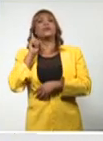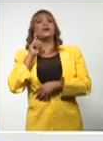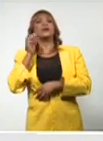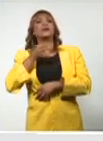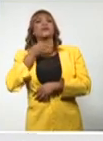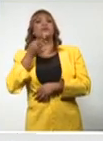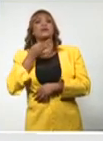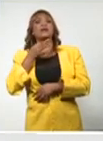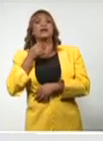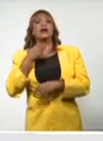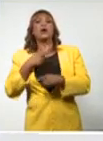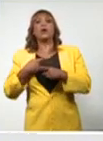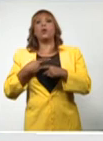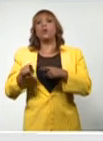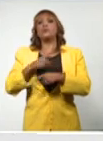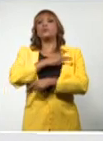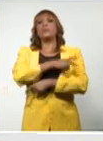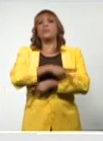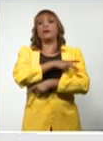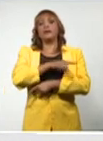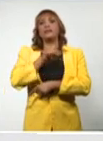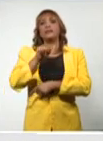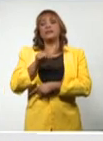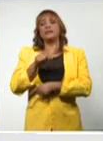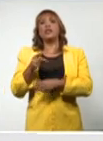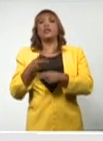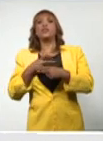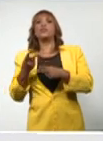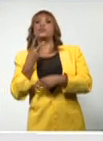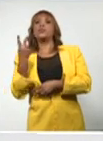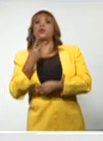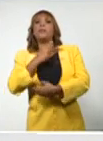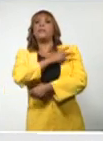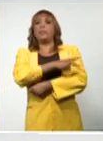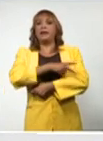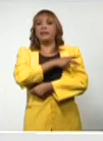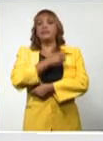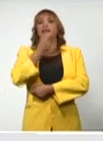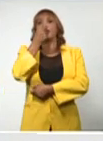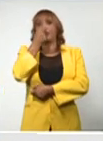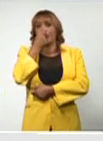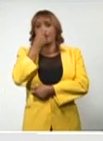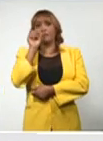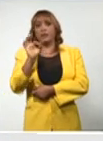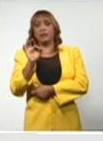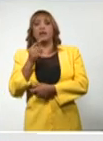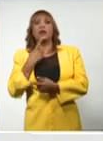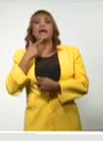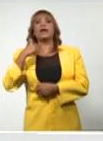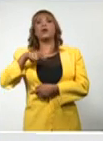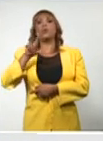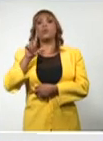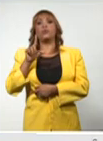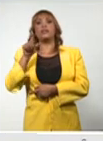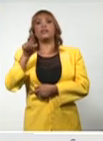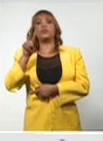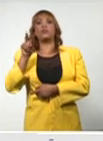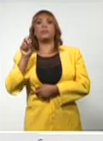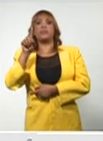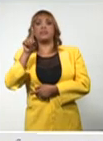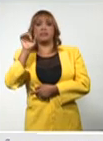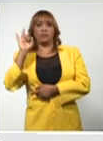Suazilandia. Bueno, pues Eswatini y Suazilandia es lo mismo, lo que pasa que en julio del 2018 el